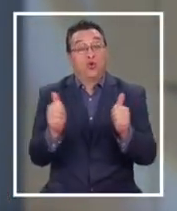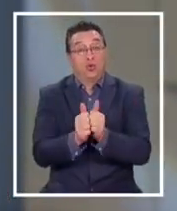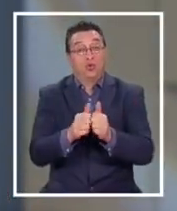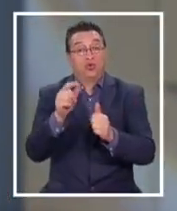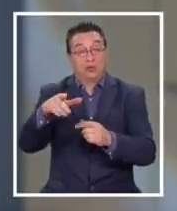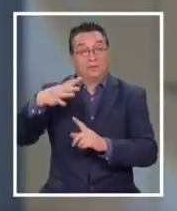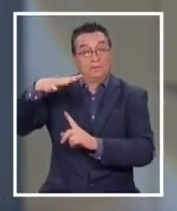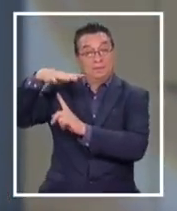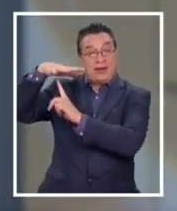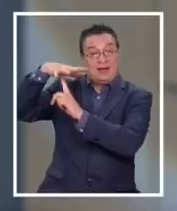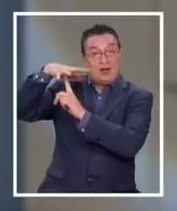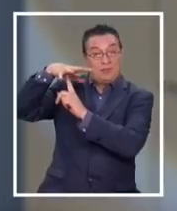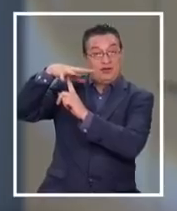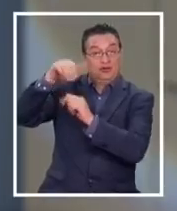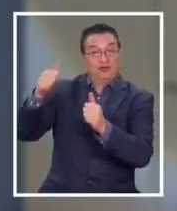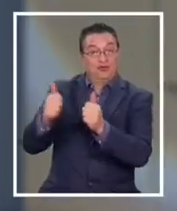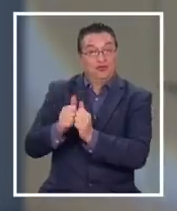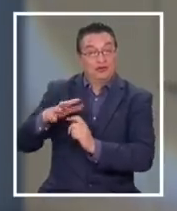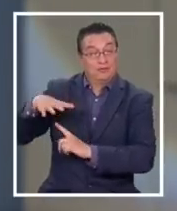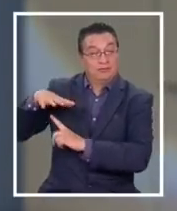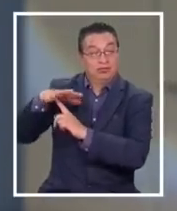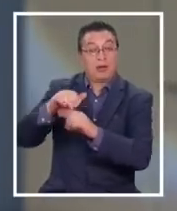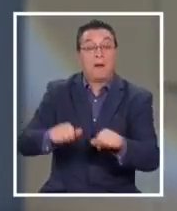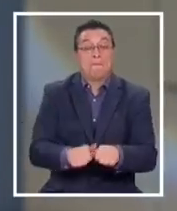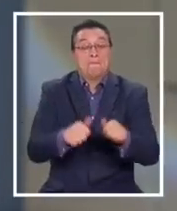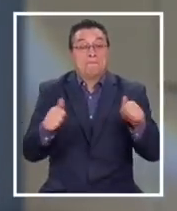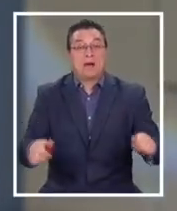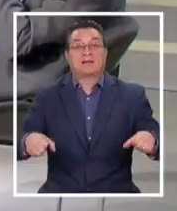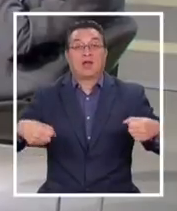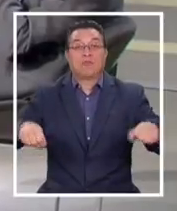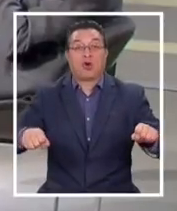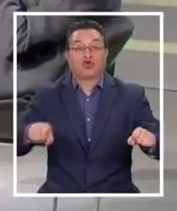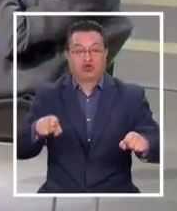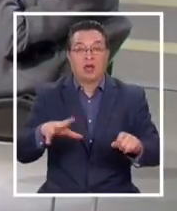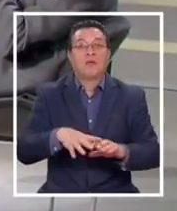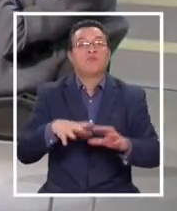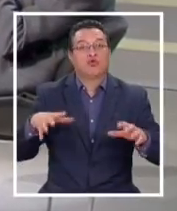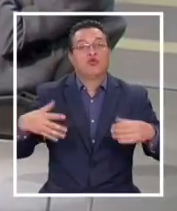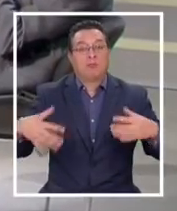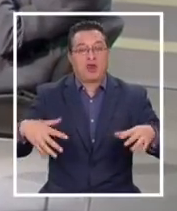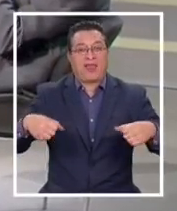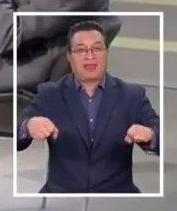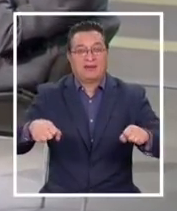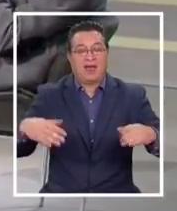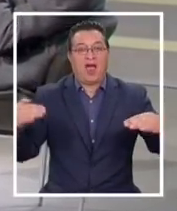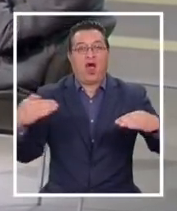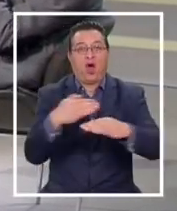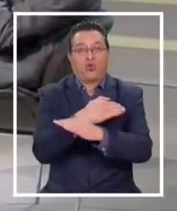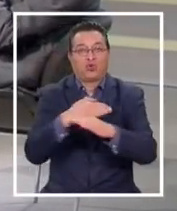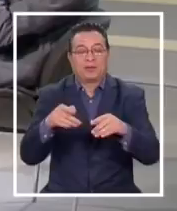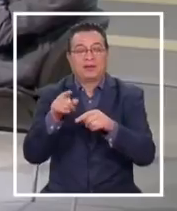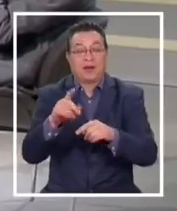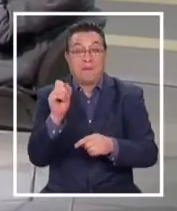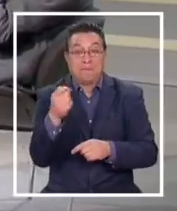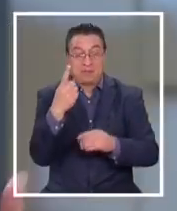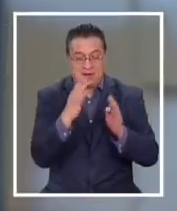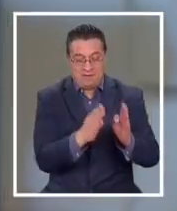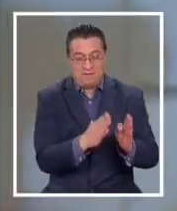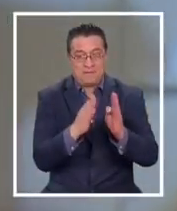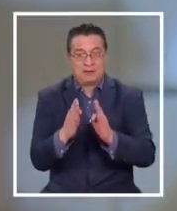el helicóptero más... las motos, que las motos han sido súper importantes en la autopista. Esta es la primera fase del